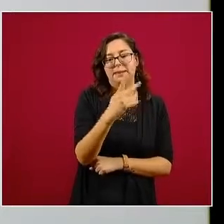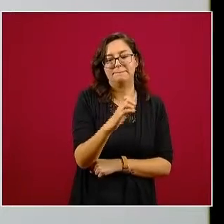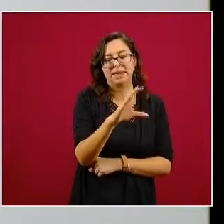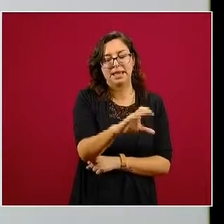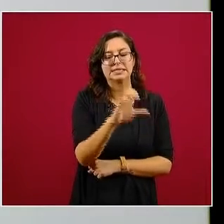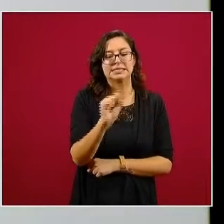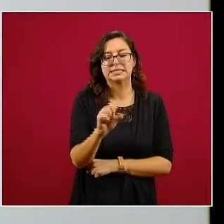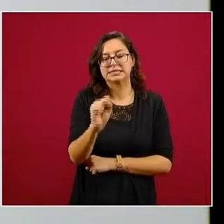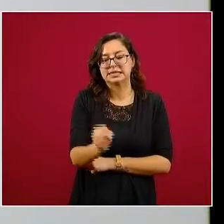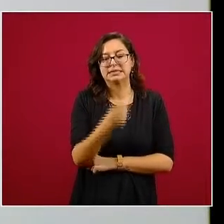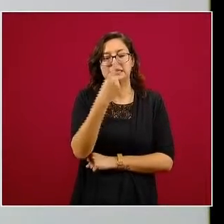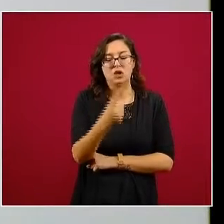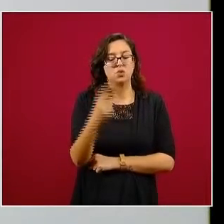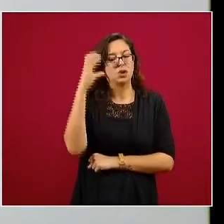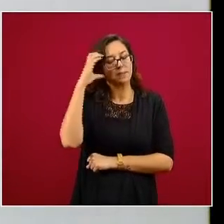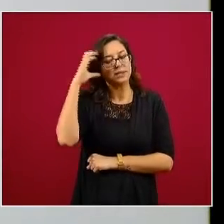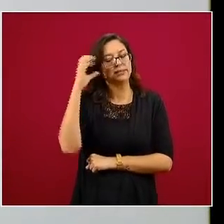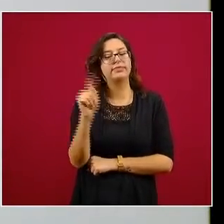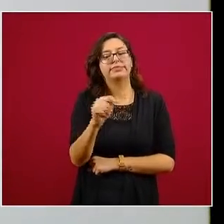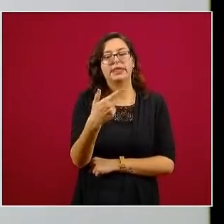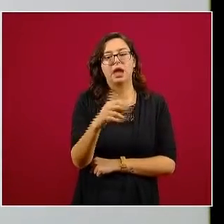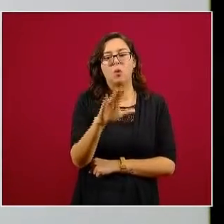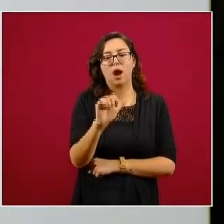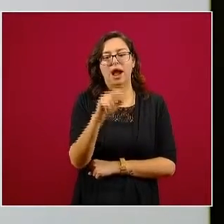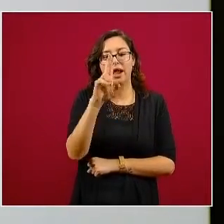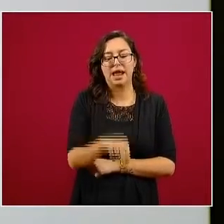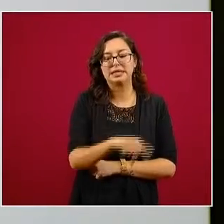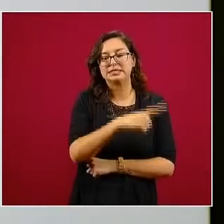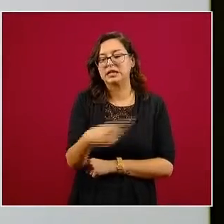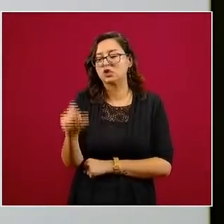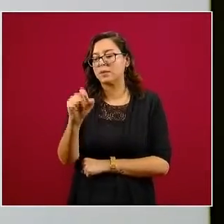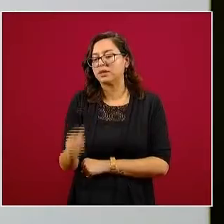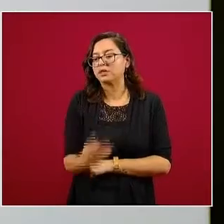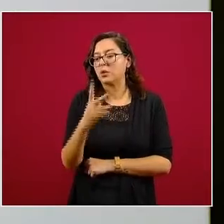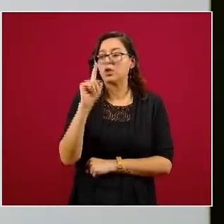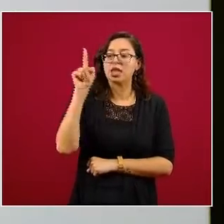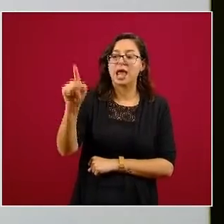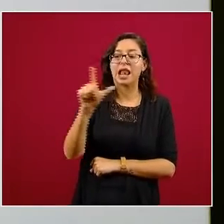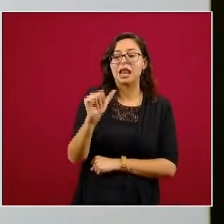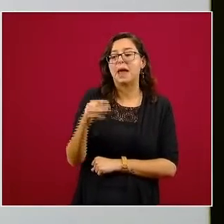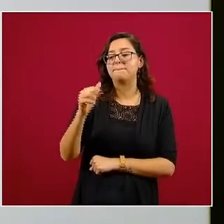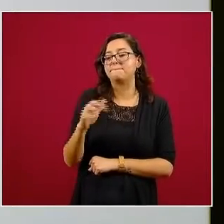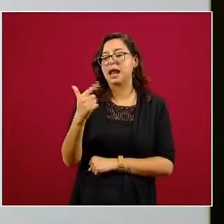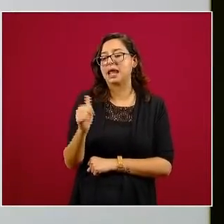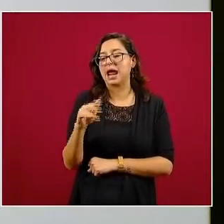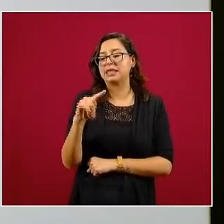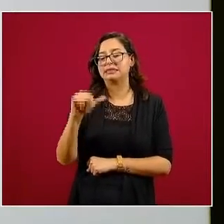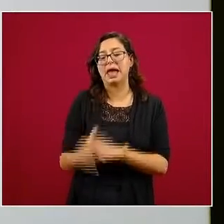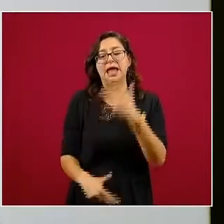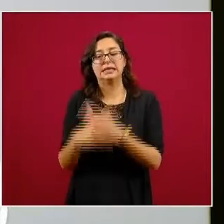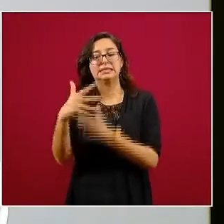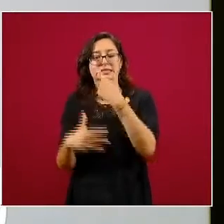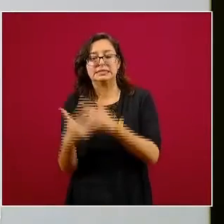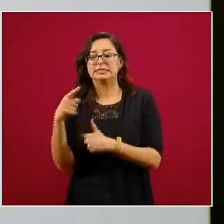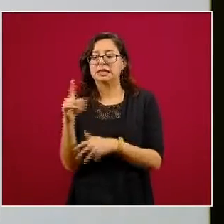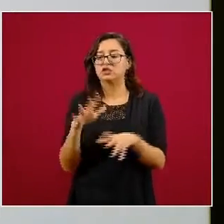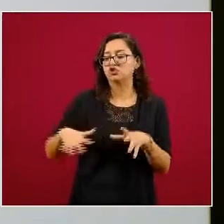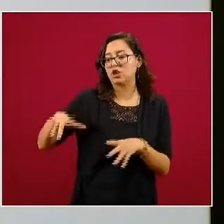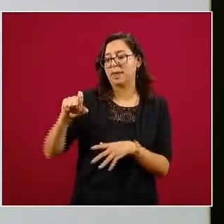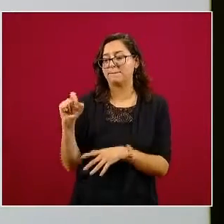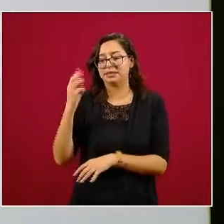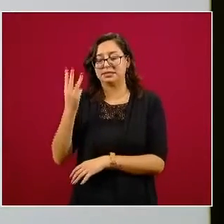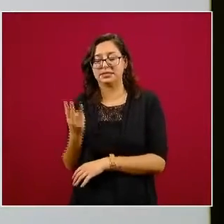Y estas curvas epidémicas, como le expliqué ayer con cierto detalle, no debemos tener la expectativa, usted, ciudadana,